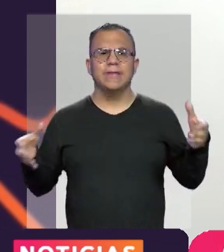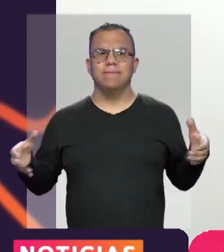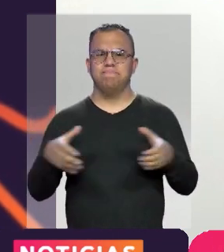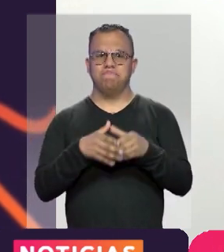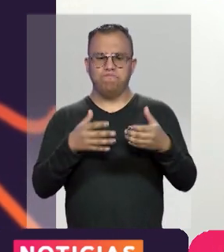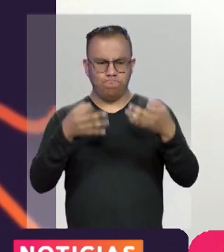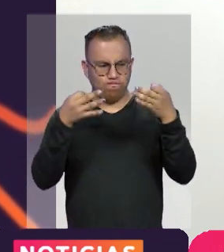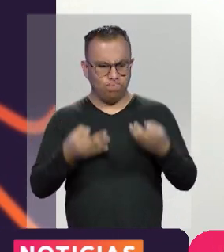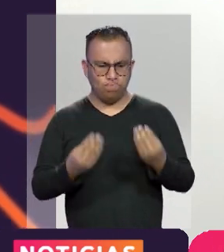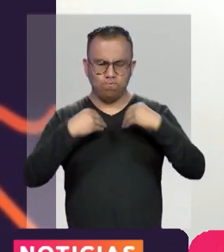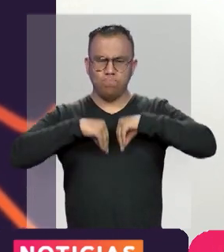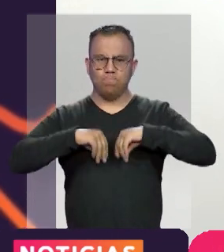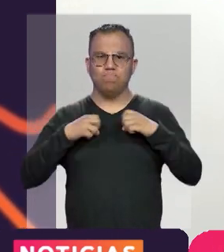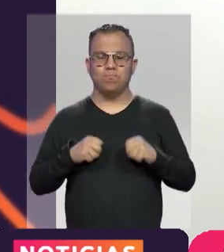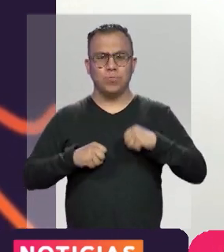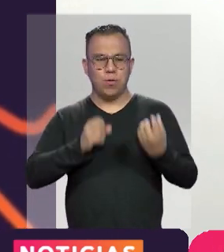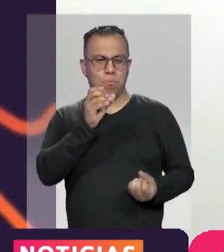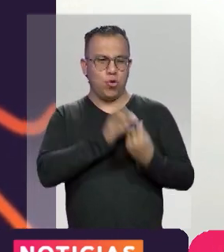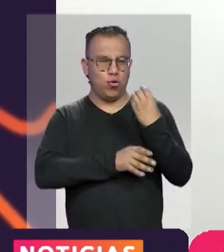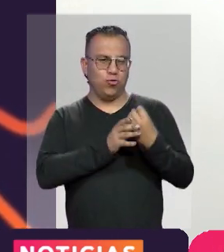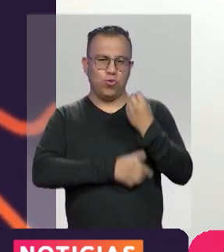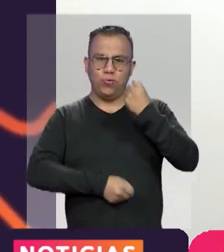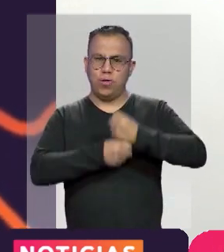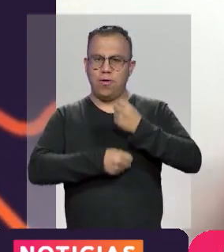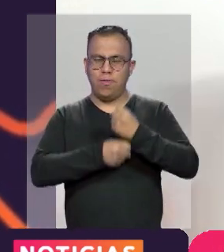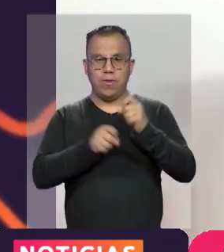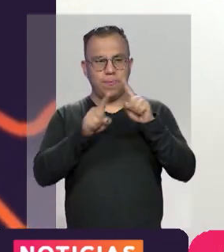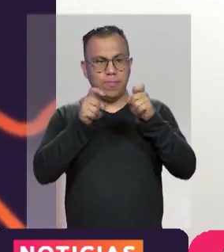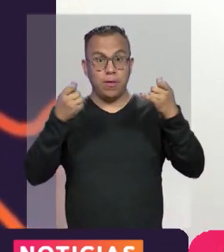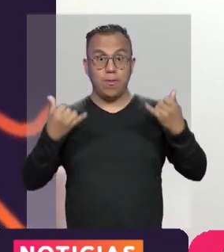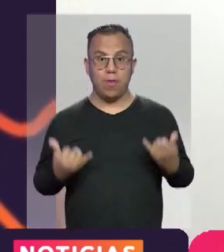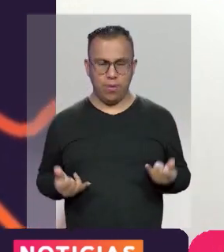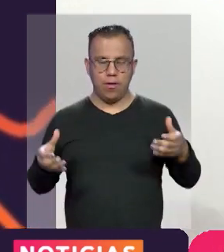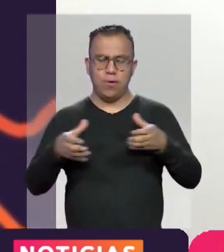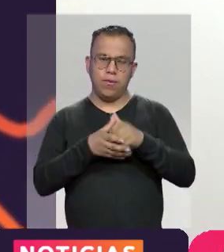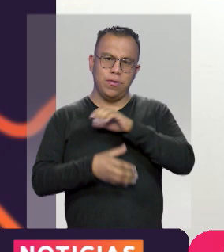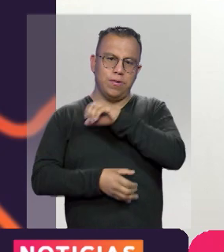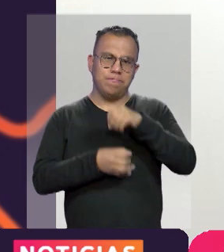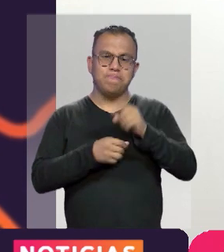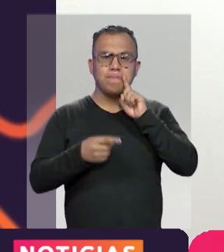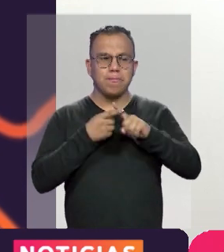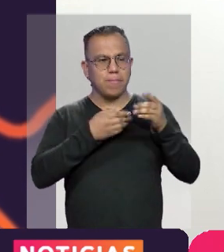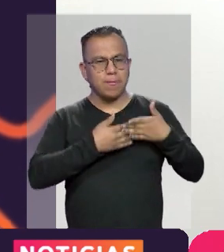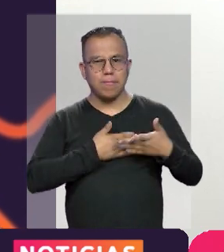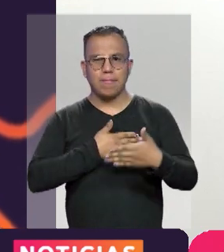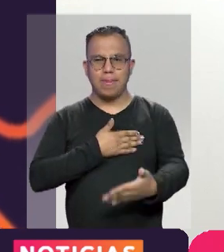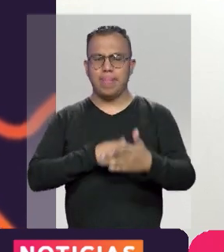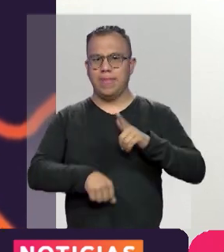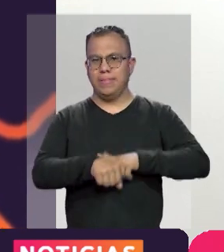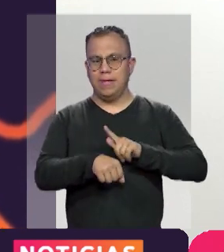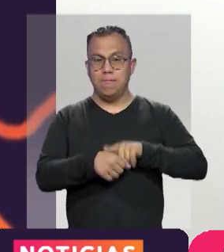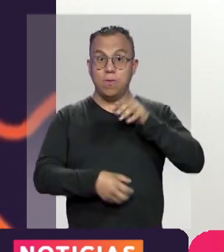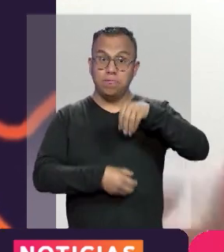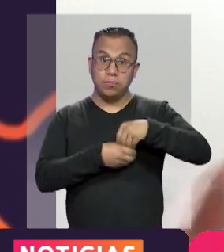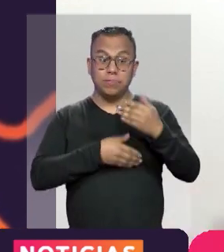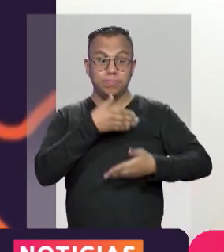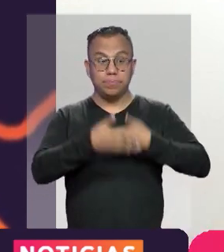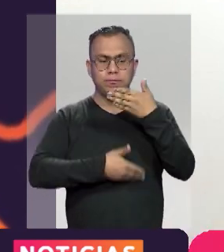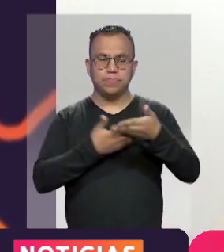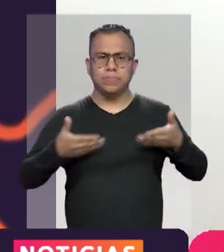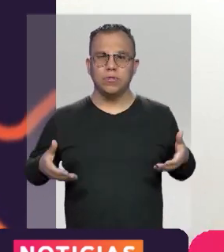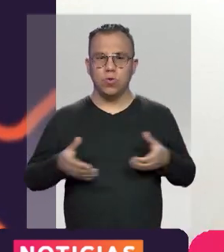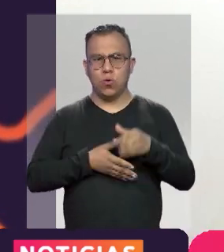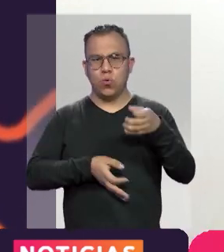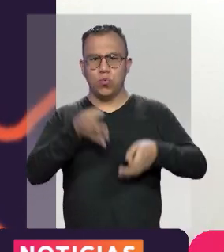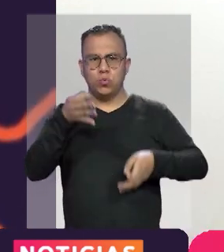de pertenencia a la producción laboral, que es lo que se pierde durante el tiempo que las personas duran al interior. El proceso de